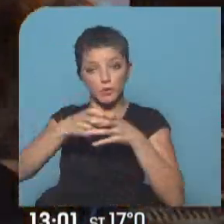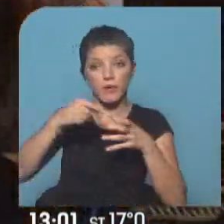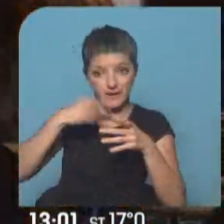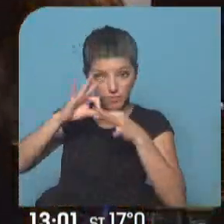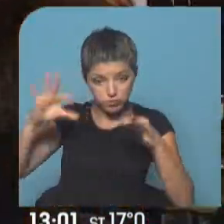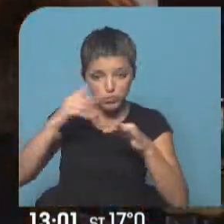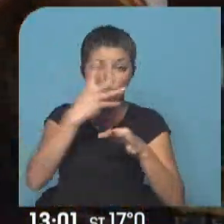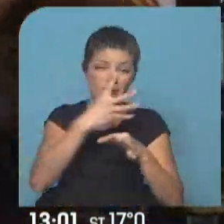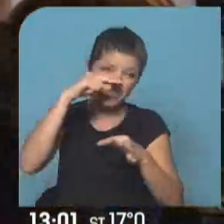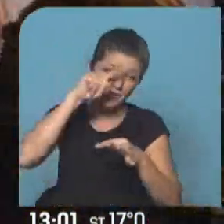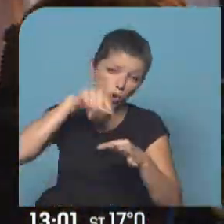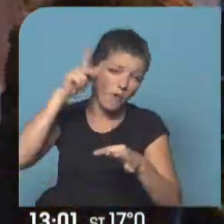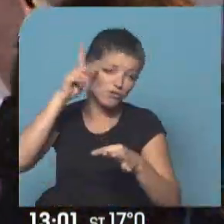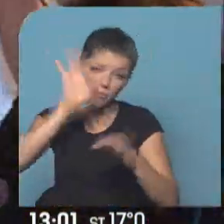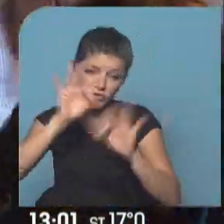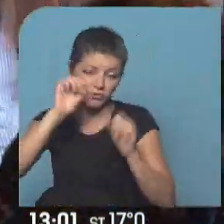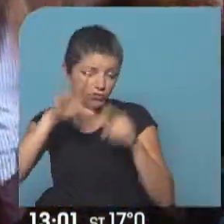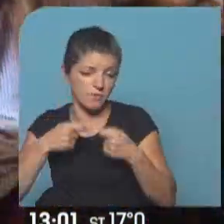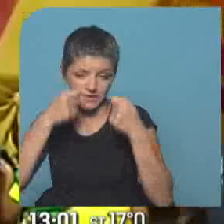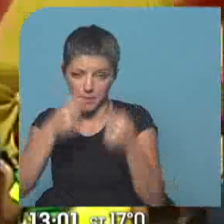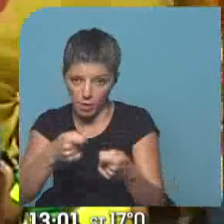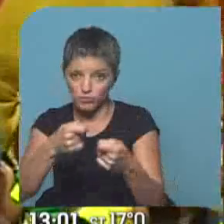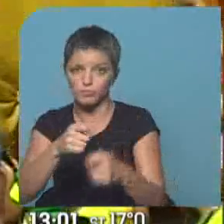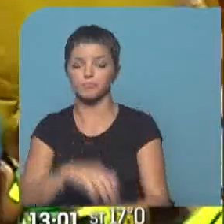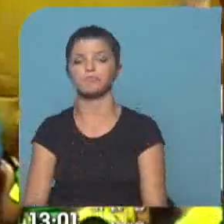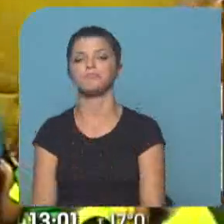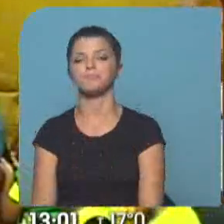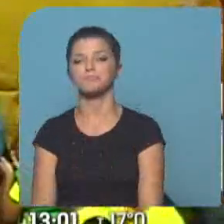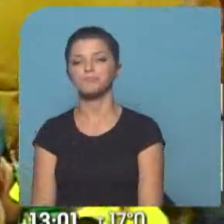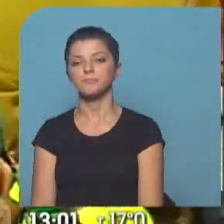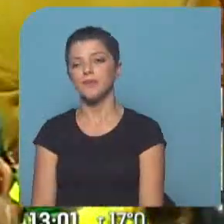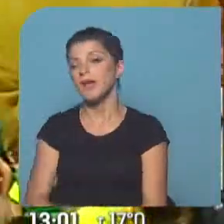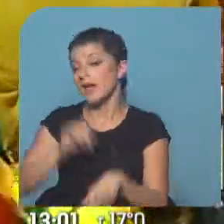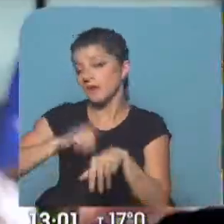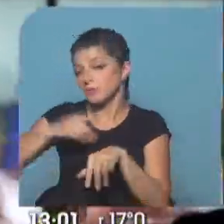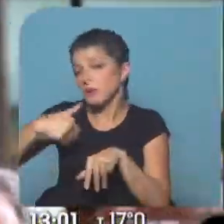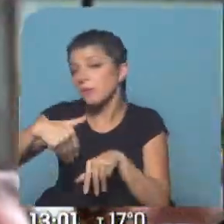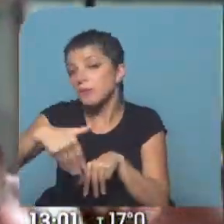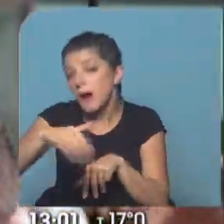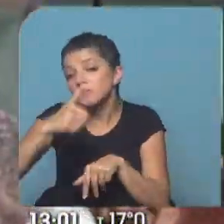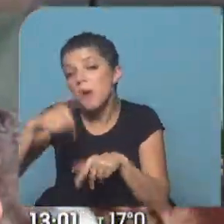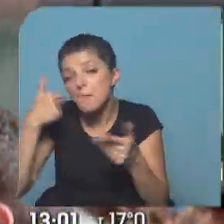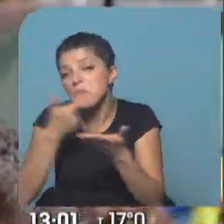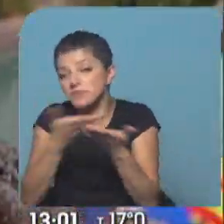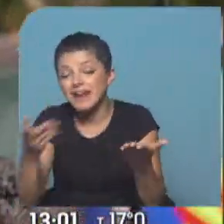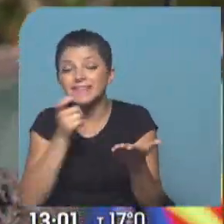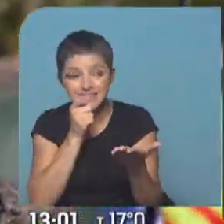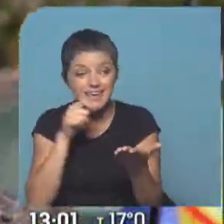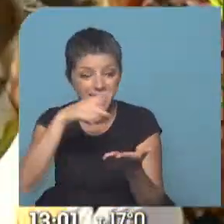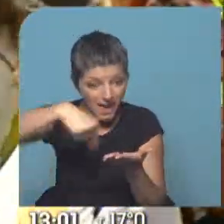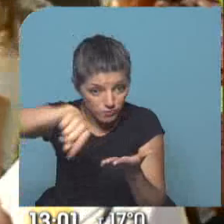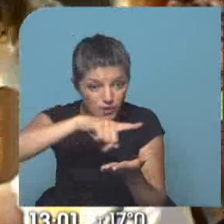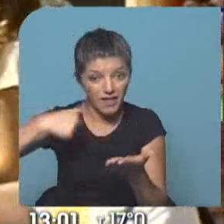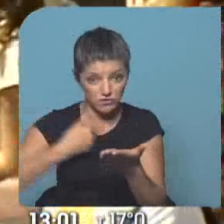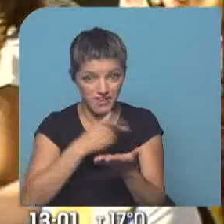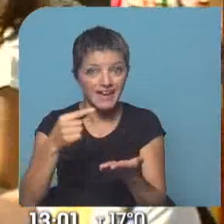solo el 47,8% de los votos. Los tiempos por venir dirán si la mayor parte de los catalanes coincide con